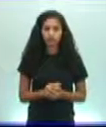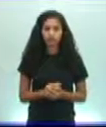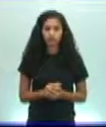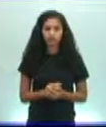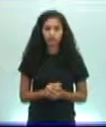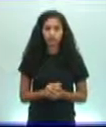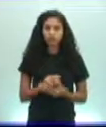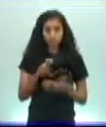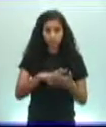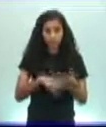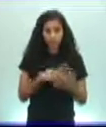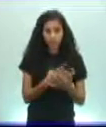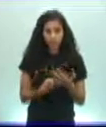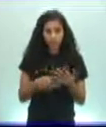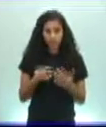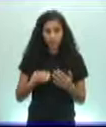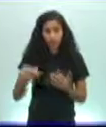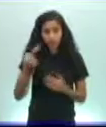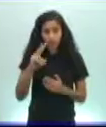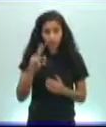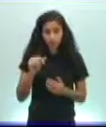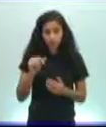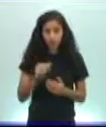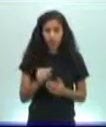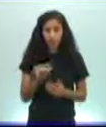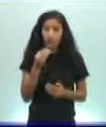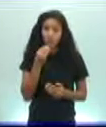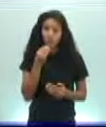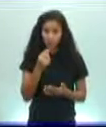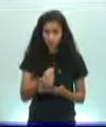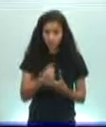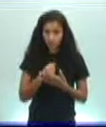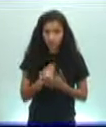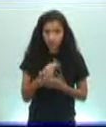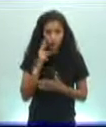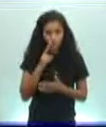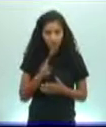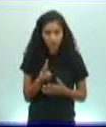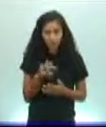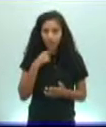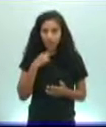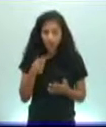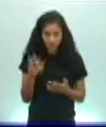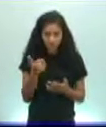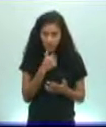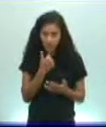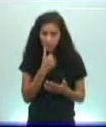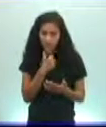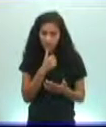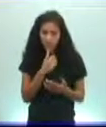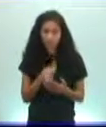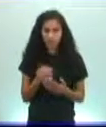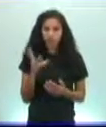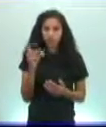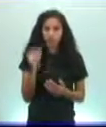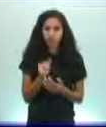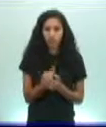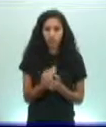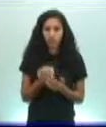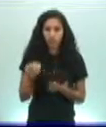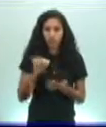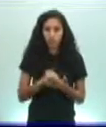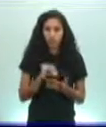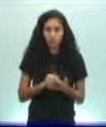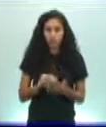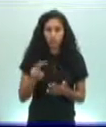La tabla de cuadrados nos ofrece la posibilidad de determinar directamente en ella el cuadrado de un número expresado con